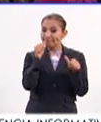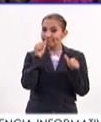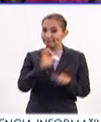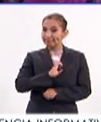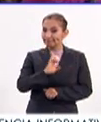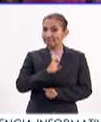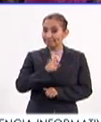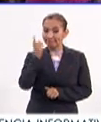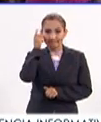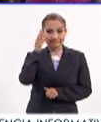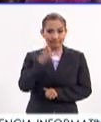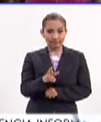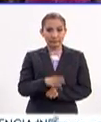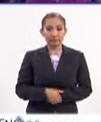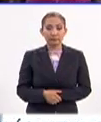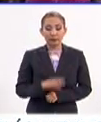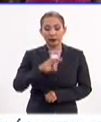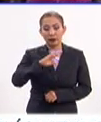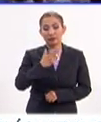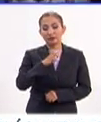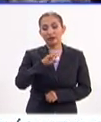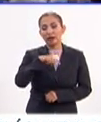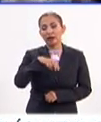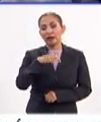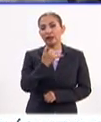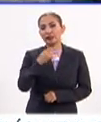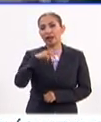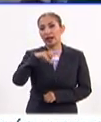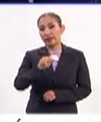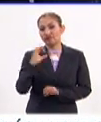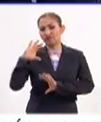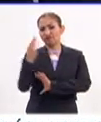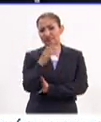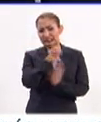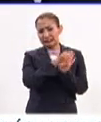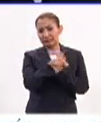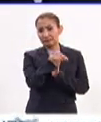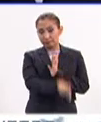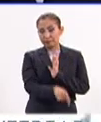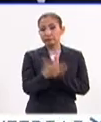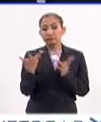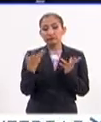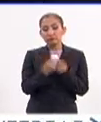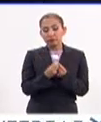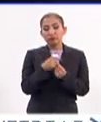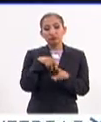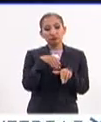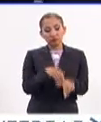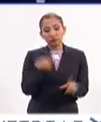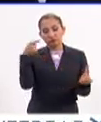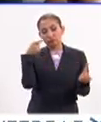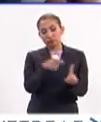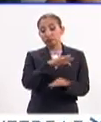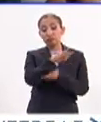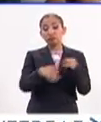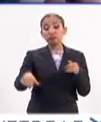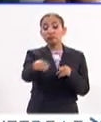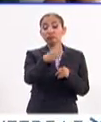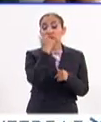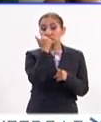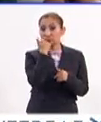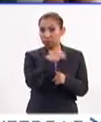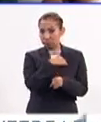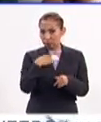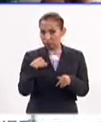de sus entrenadores y directivos. Los Cheyennes de fútbol americano son uno de los mejores ejemplos. Con ellos se ha cumplido la meta de lograr que todos los jugadores